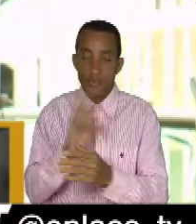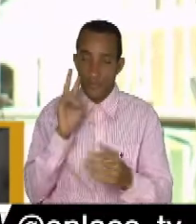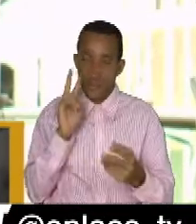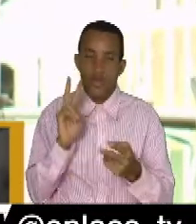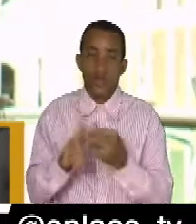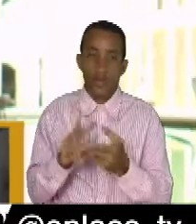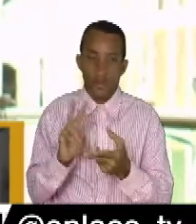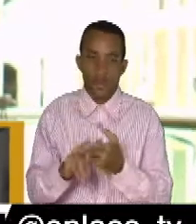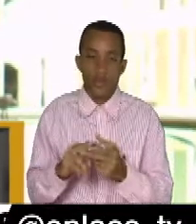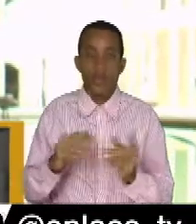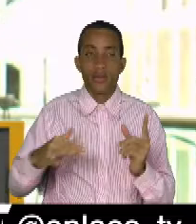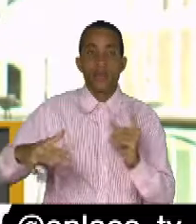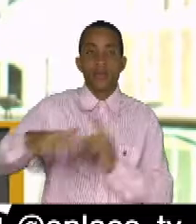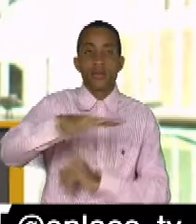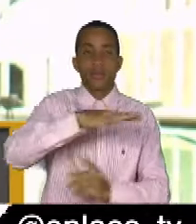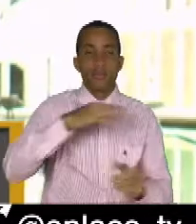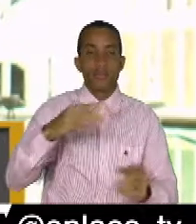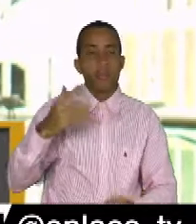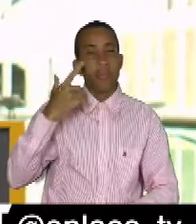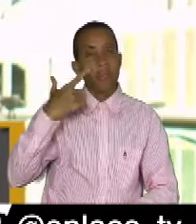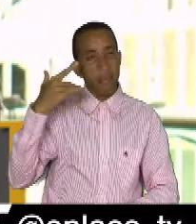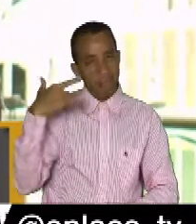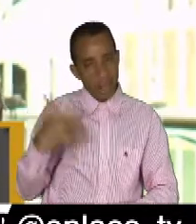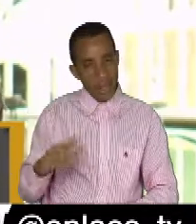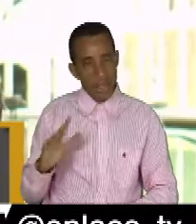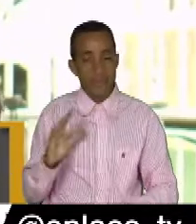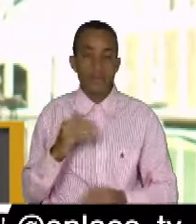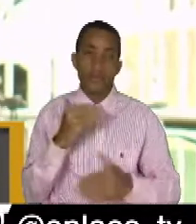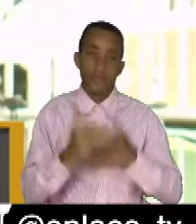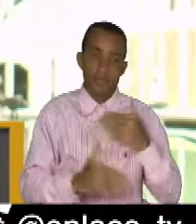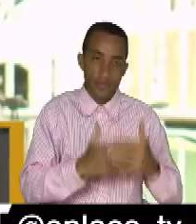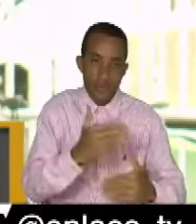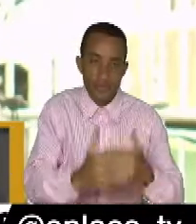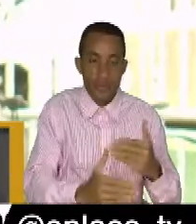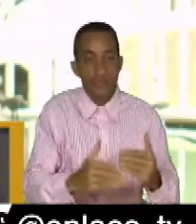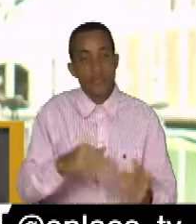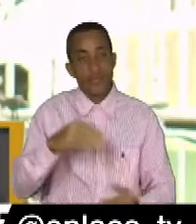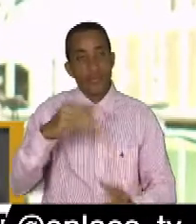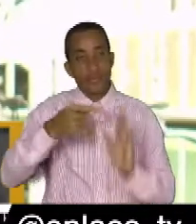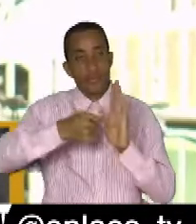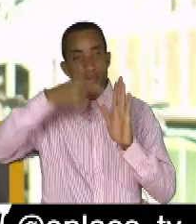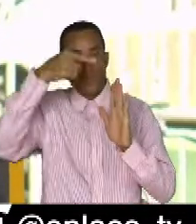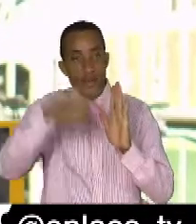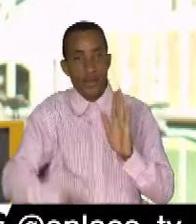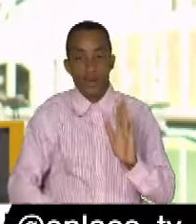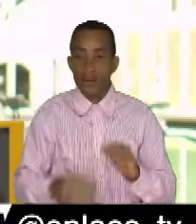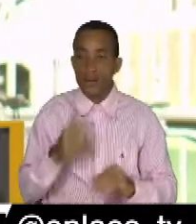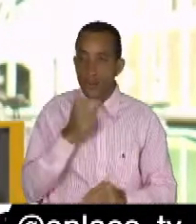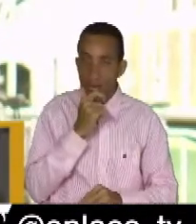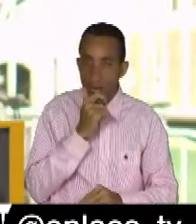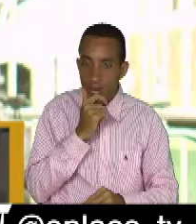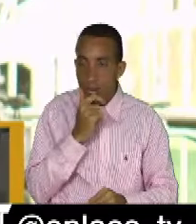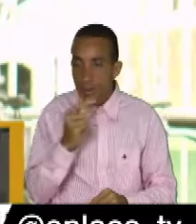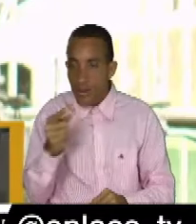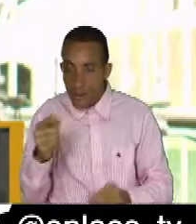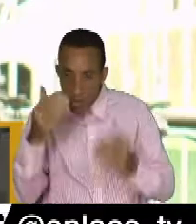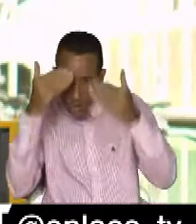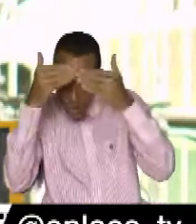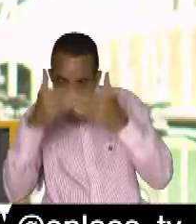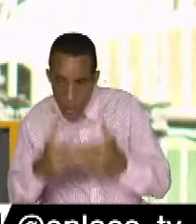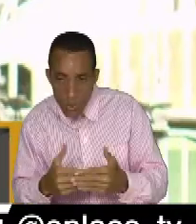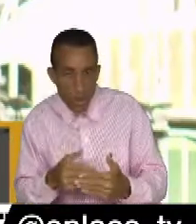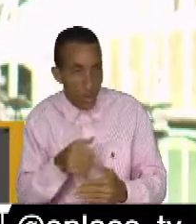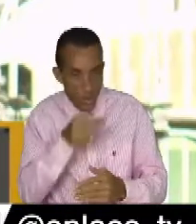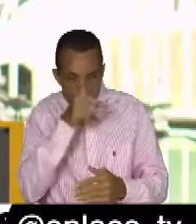situación se desató al parecer luego de un procedimiento que hicieron las autoridades para recuperar una caleta que estaba en esa zona de